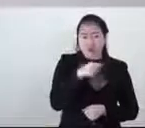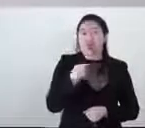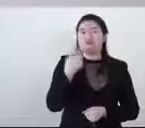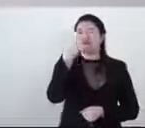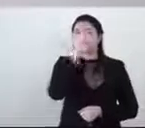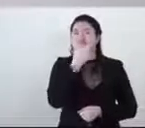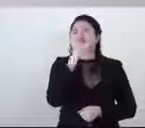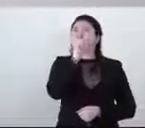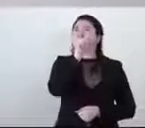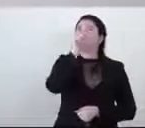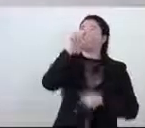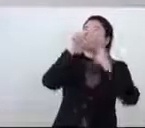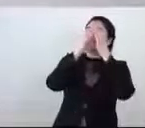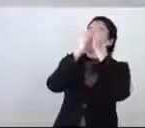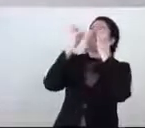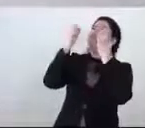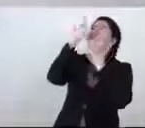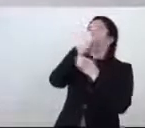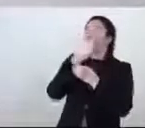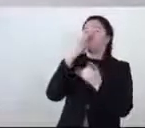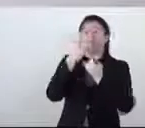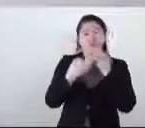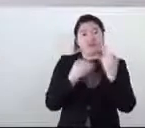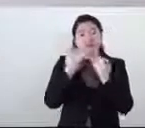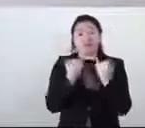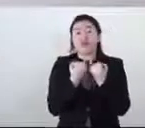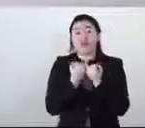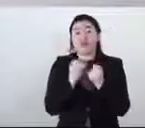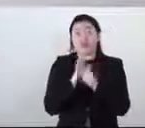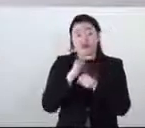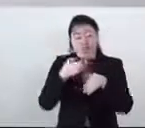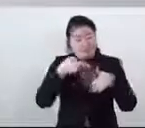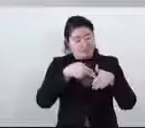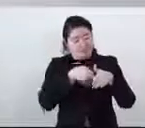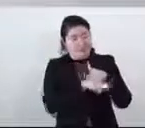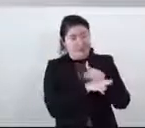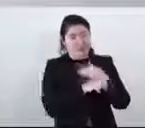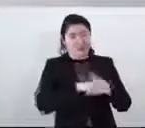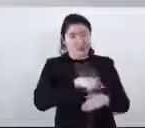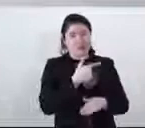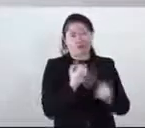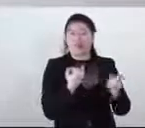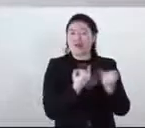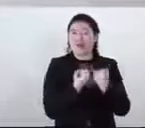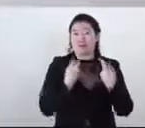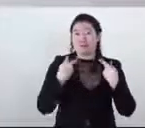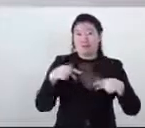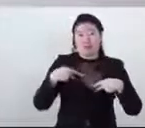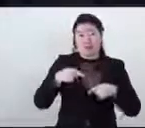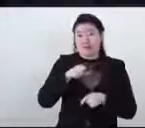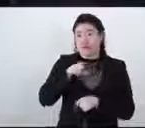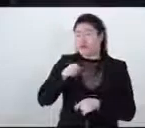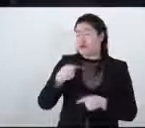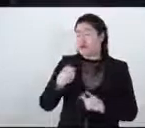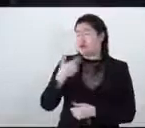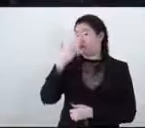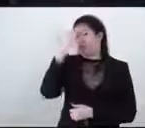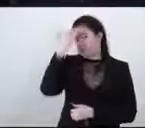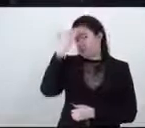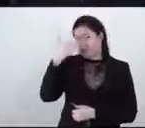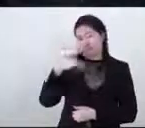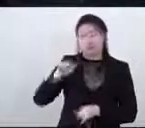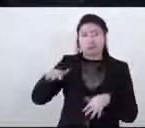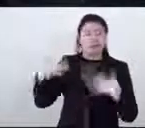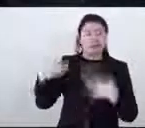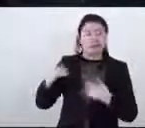elevado y del túnel de la línea 12, en el que participan expertos renombrados de sociedades técnicas, como la